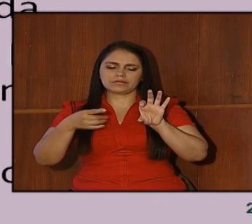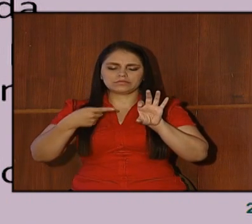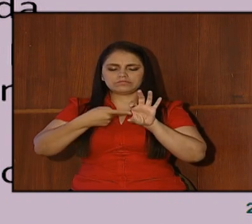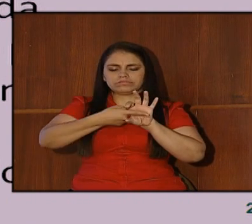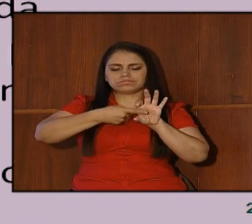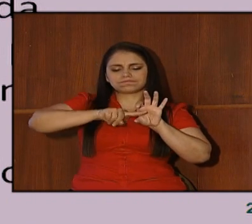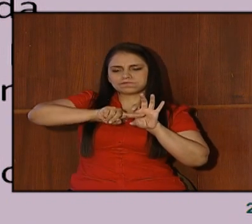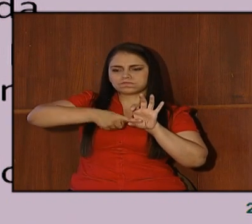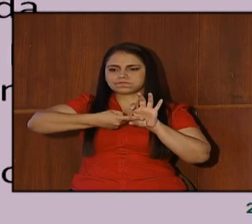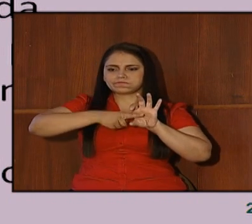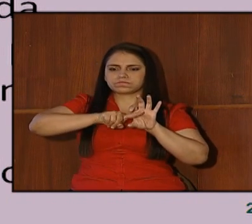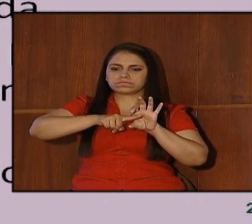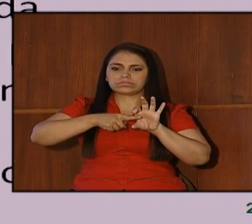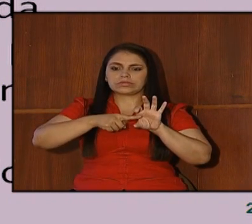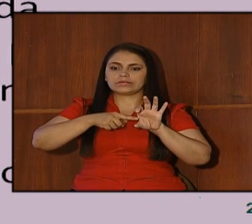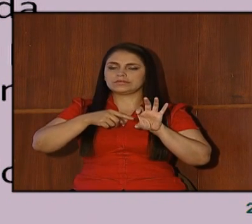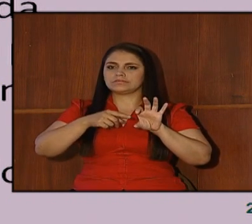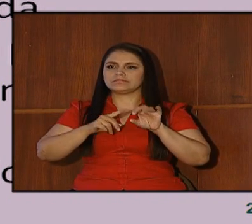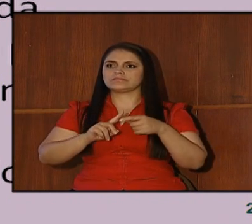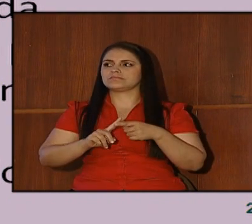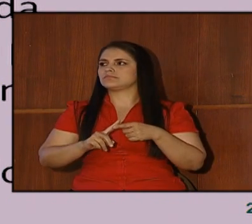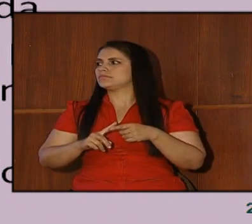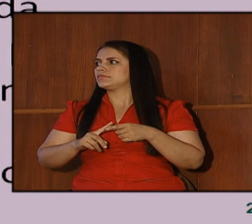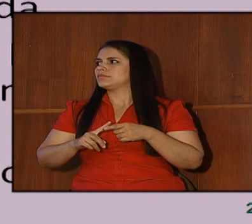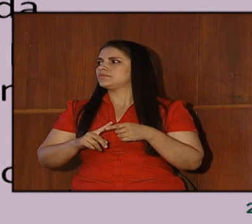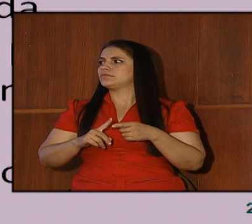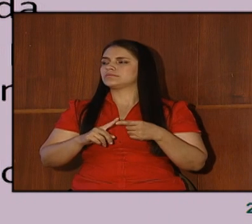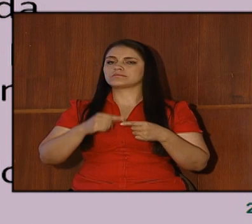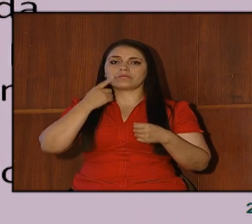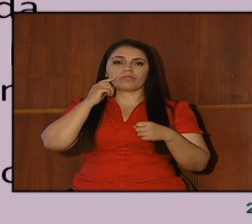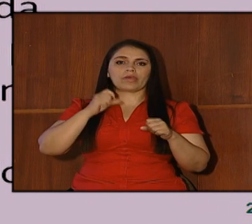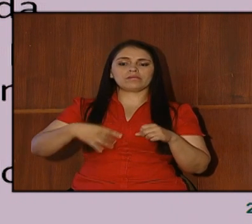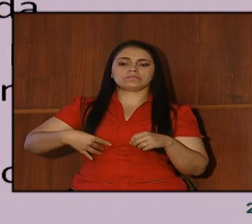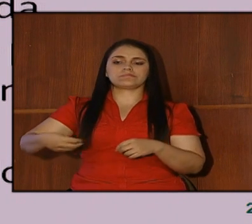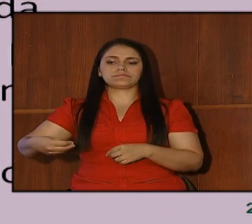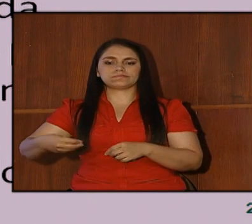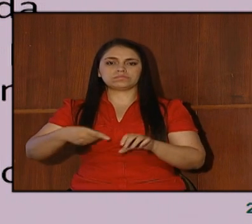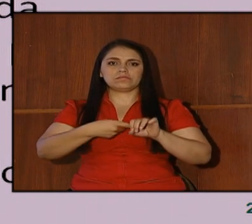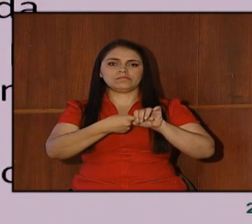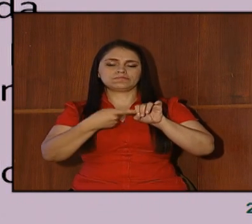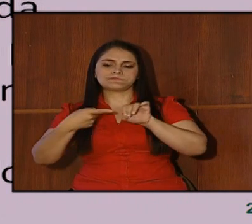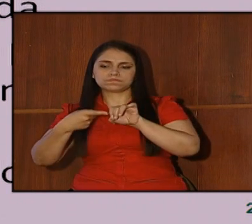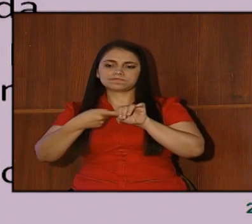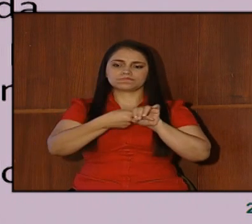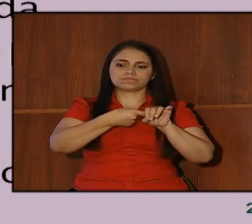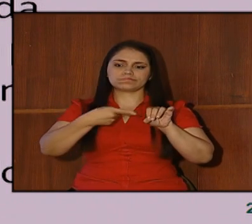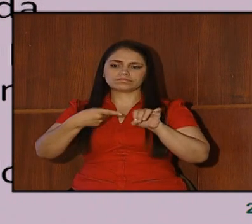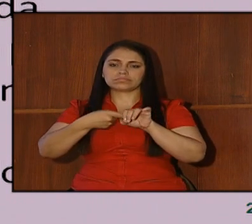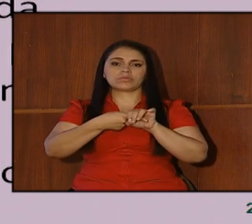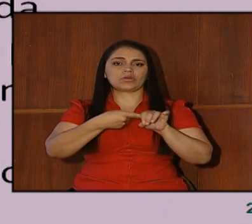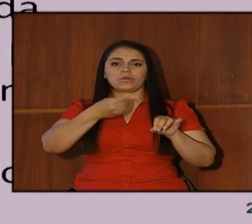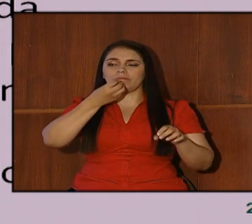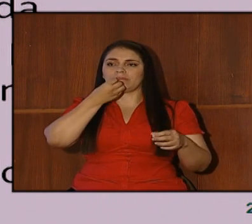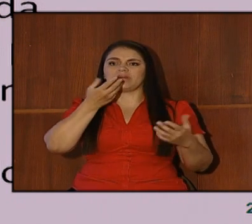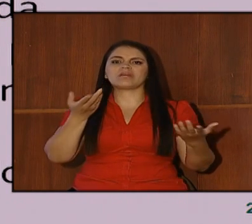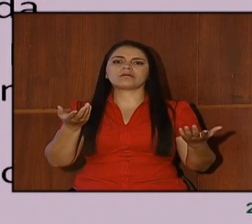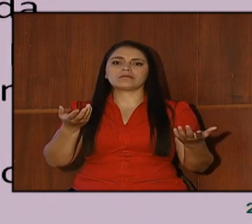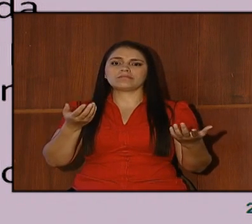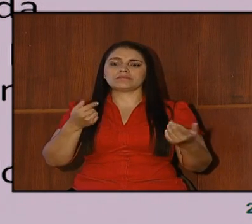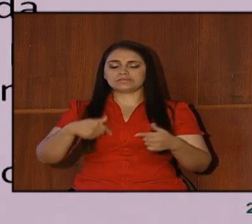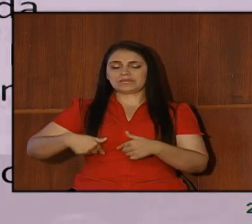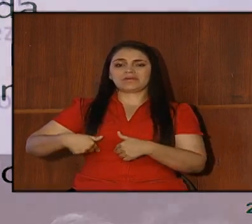no, ese jueguito de que sale y entra favorece de que salga la comida, y si sale la comida el paciente se va a